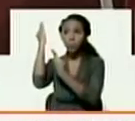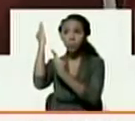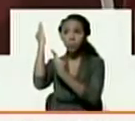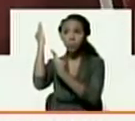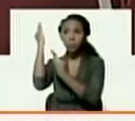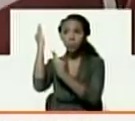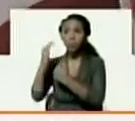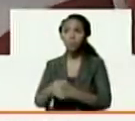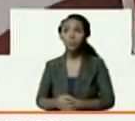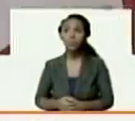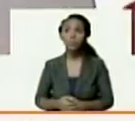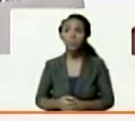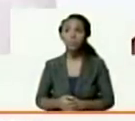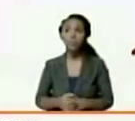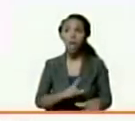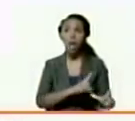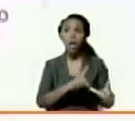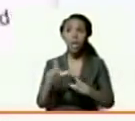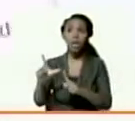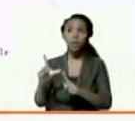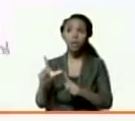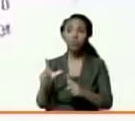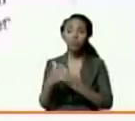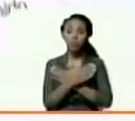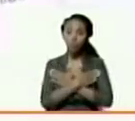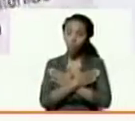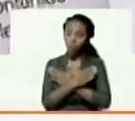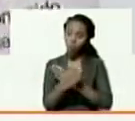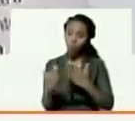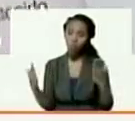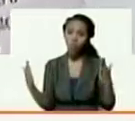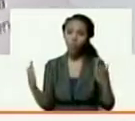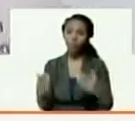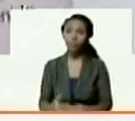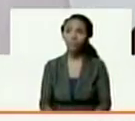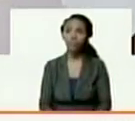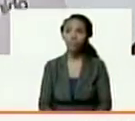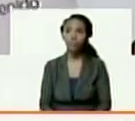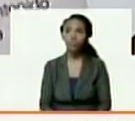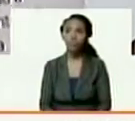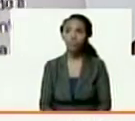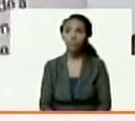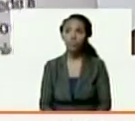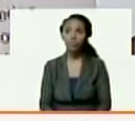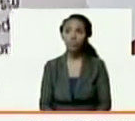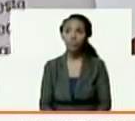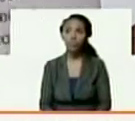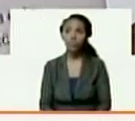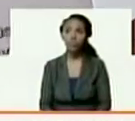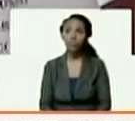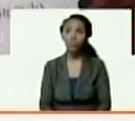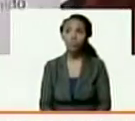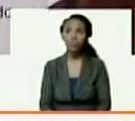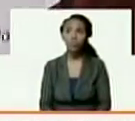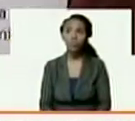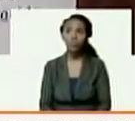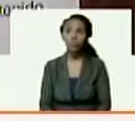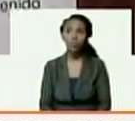que ya está a la orden, enfocamos bien, aquí, correcto.